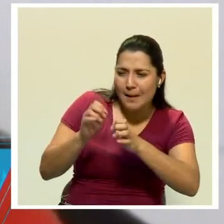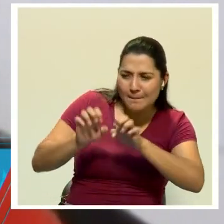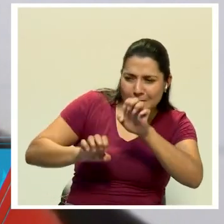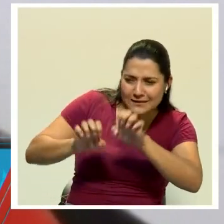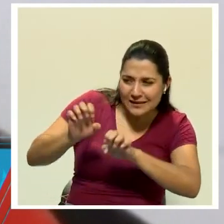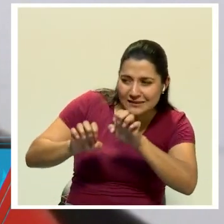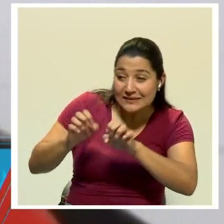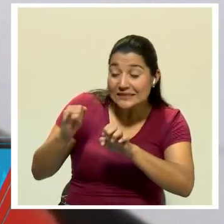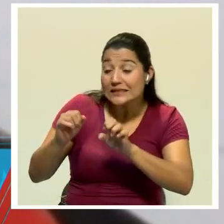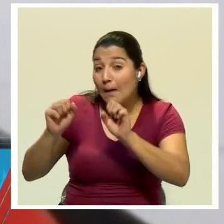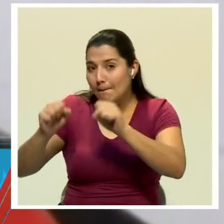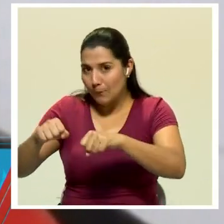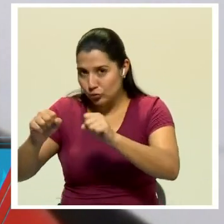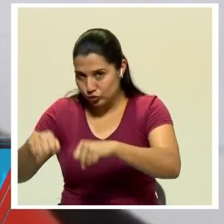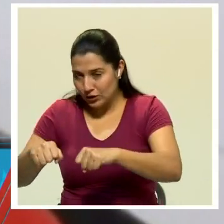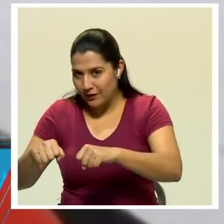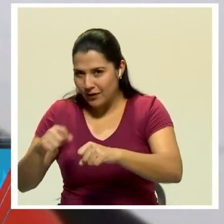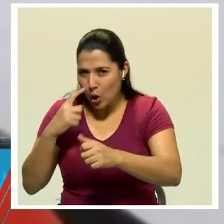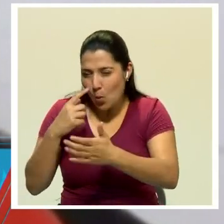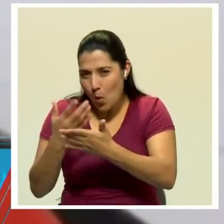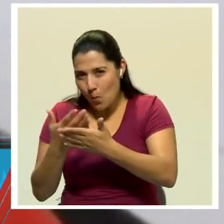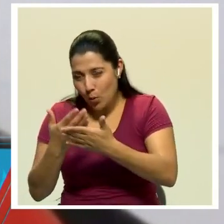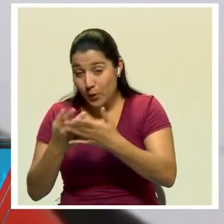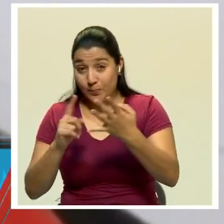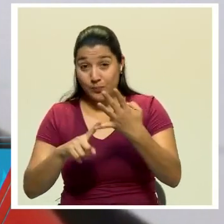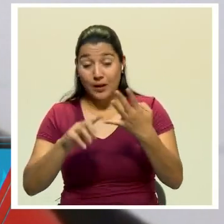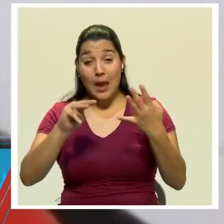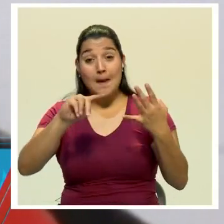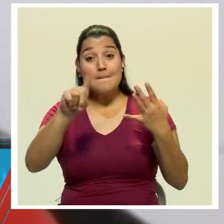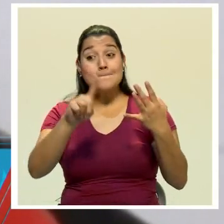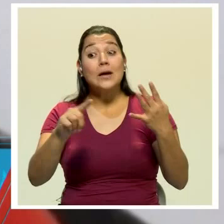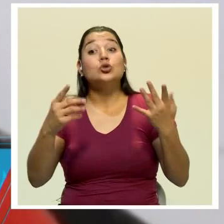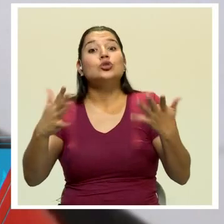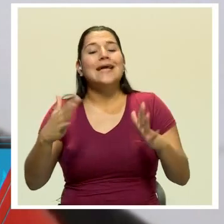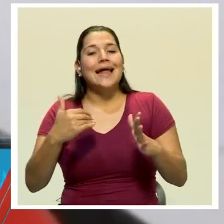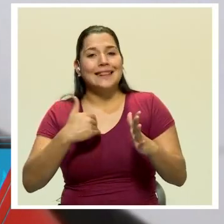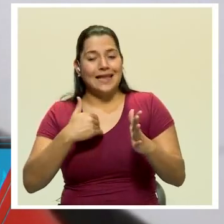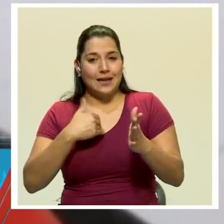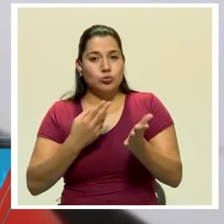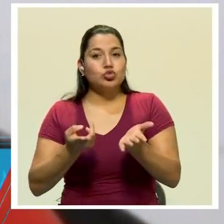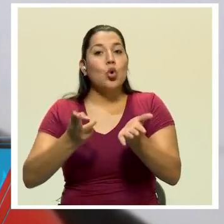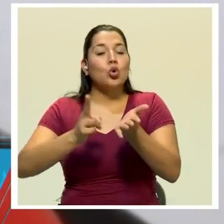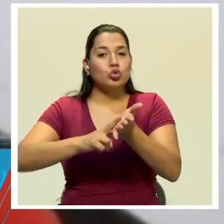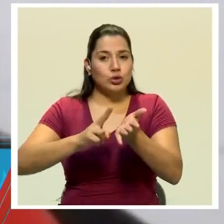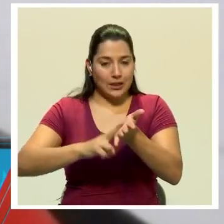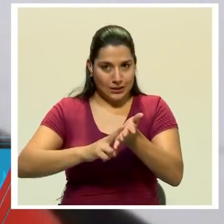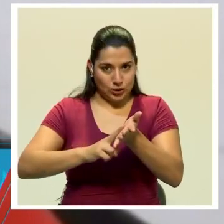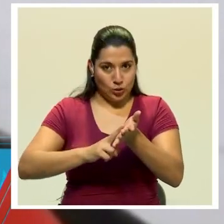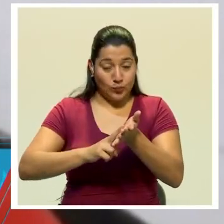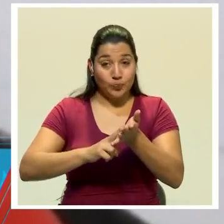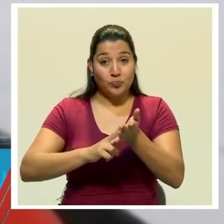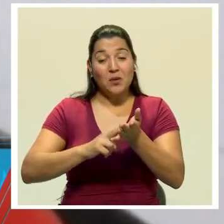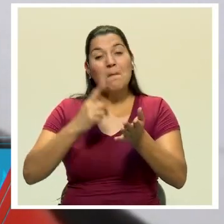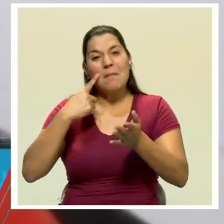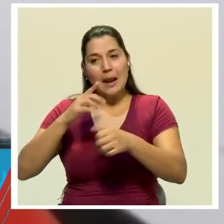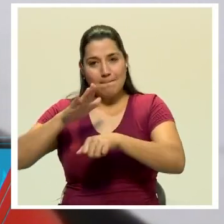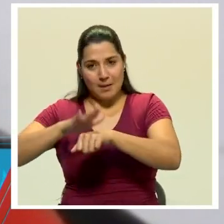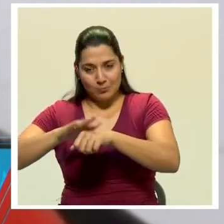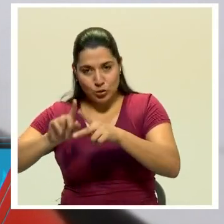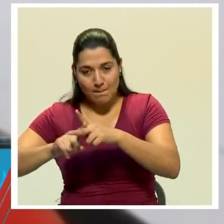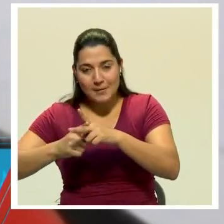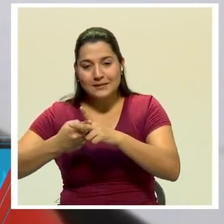En marzo ya tenemos un borrador de cartel y de contrato licitatorio de la concesión y el paso que sigue